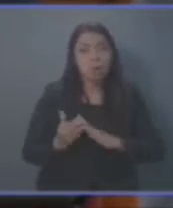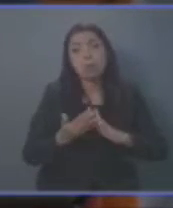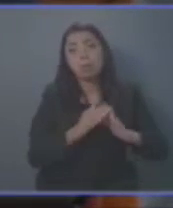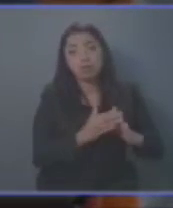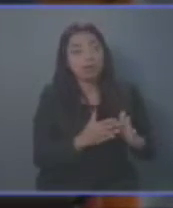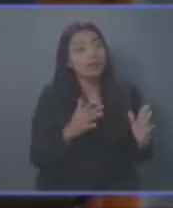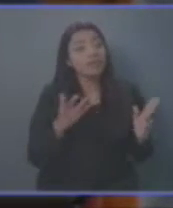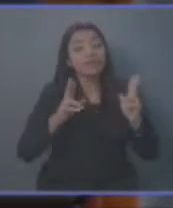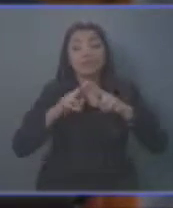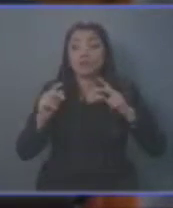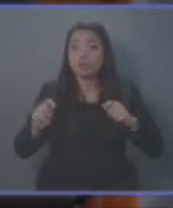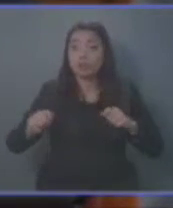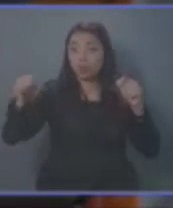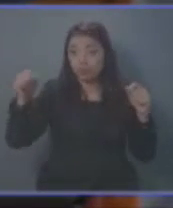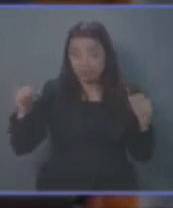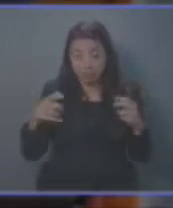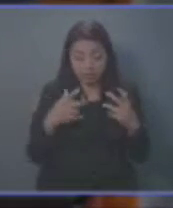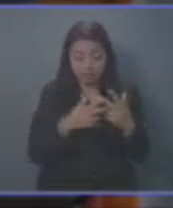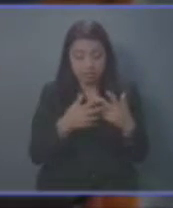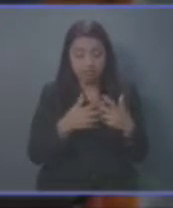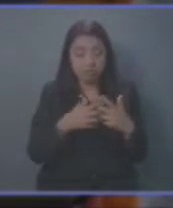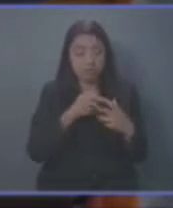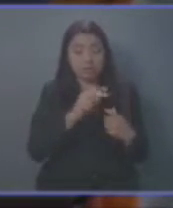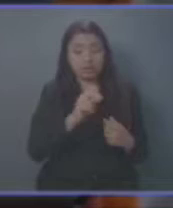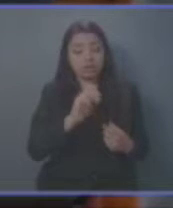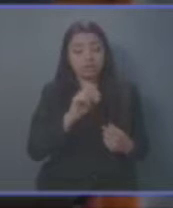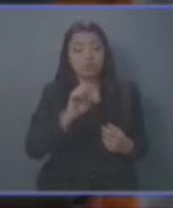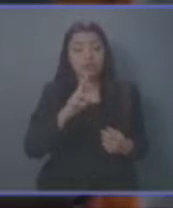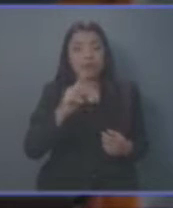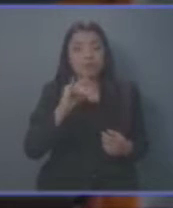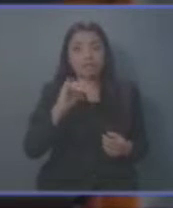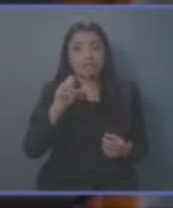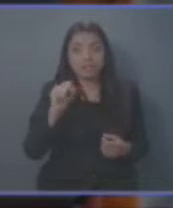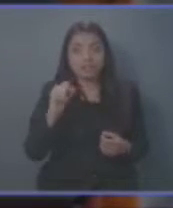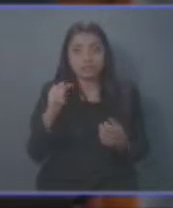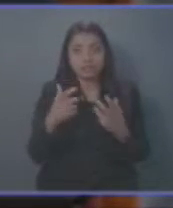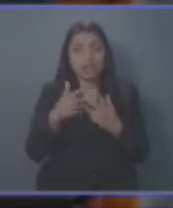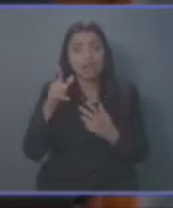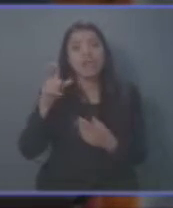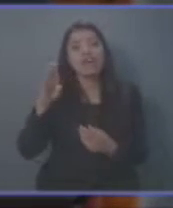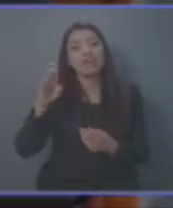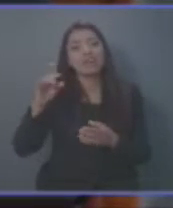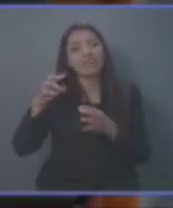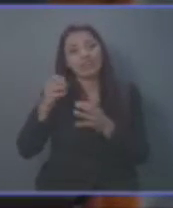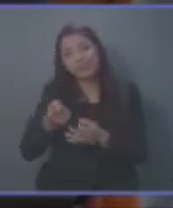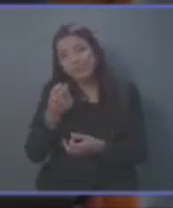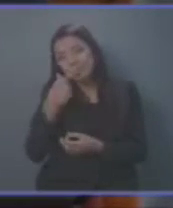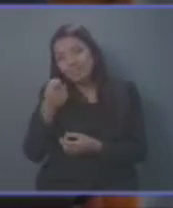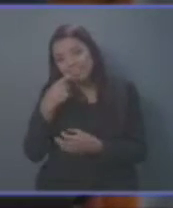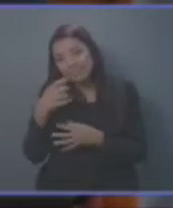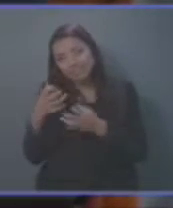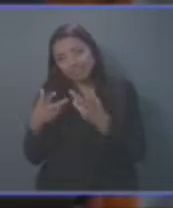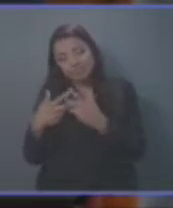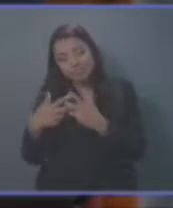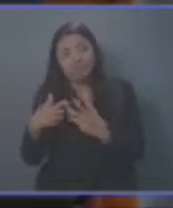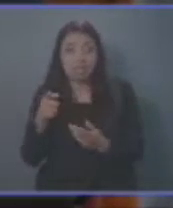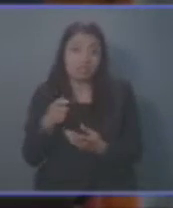un convenio logrado por la empresa Novartis, que contiene como objetivo